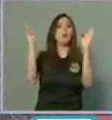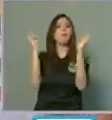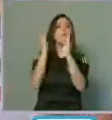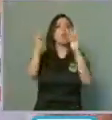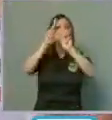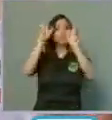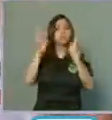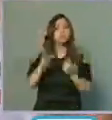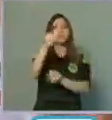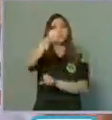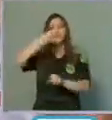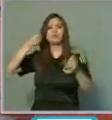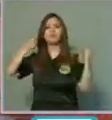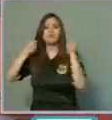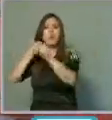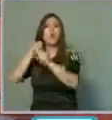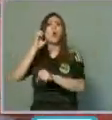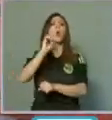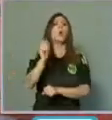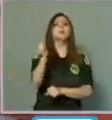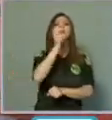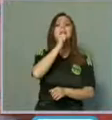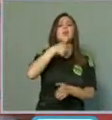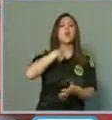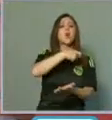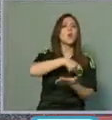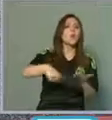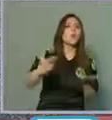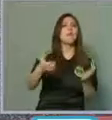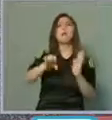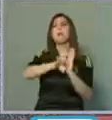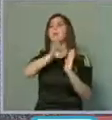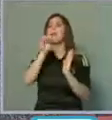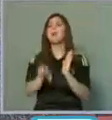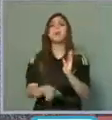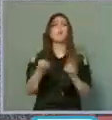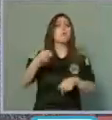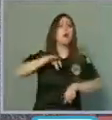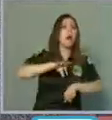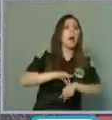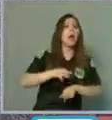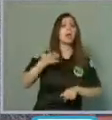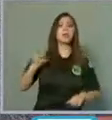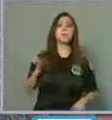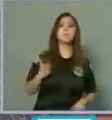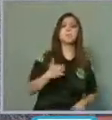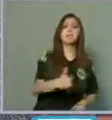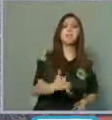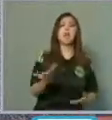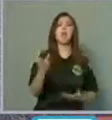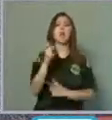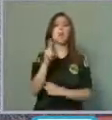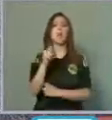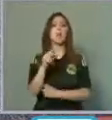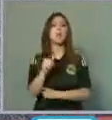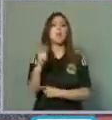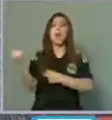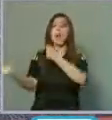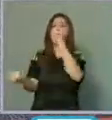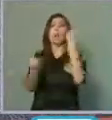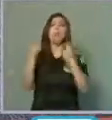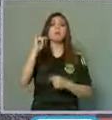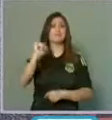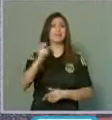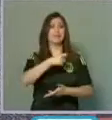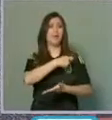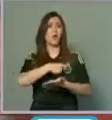y compramos para congelar? Por ejemplo, carnes, pescados, proteína, que a lo mejor la compramos y dice